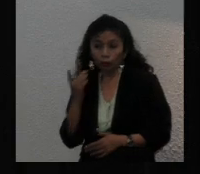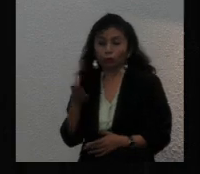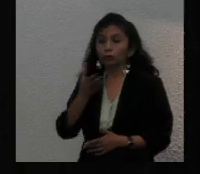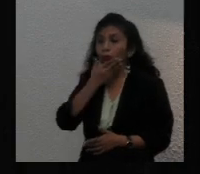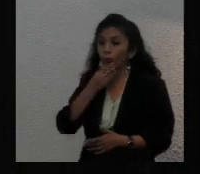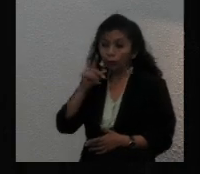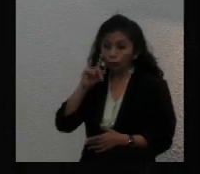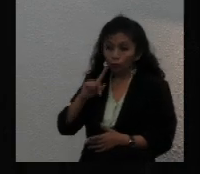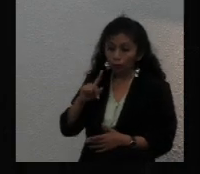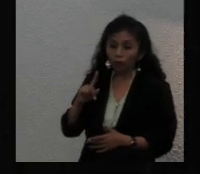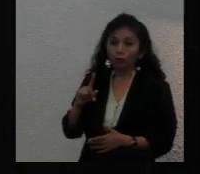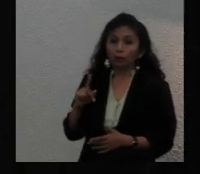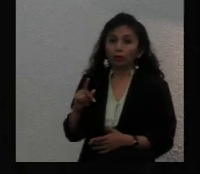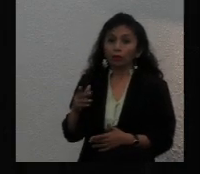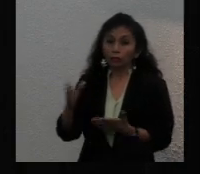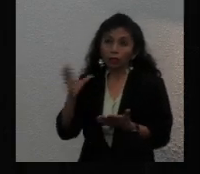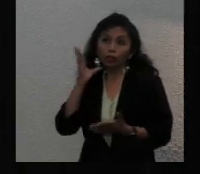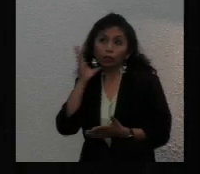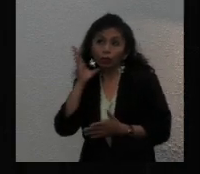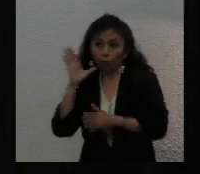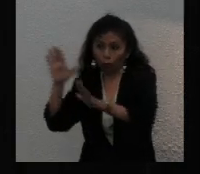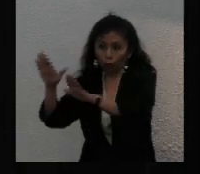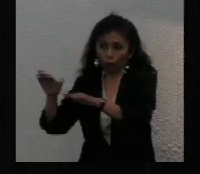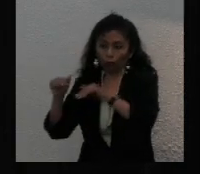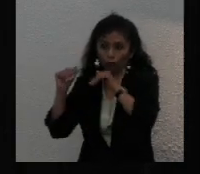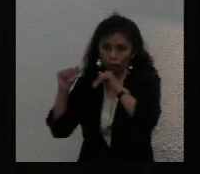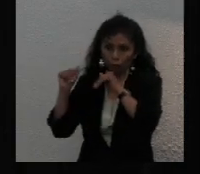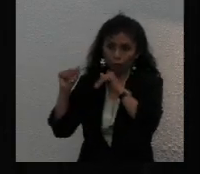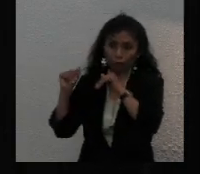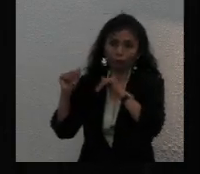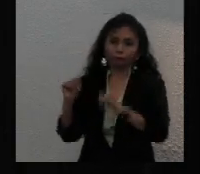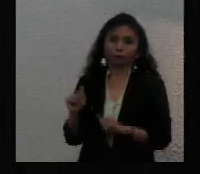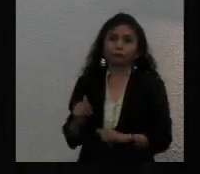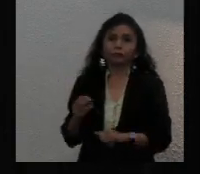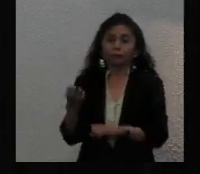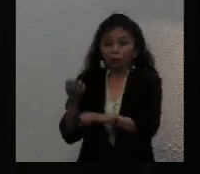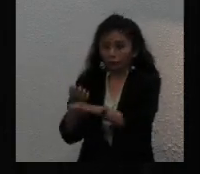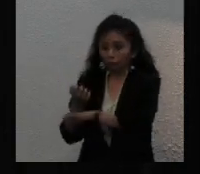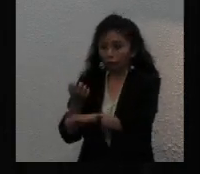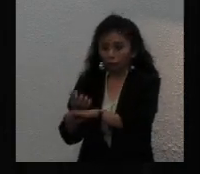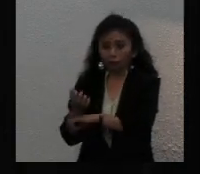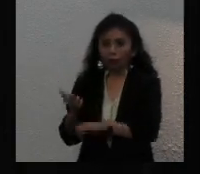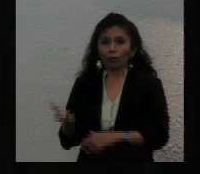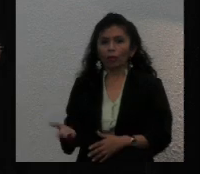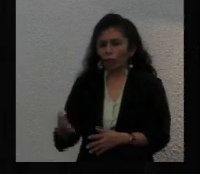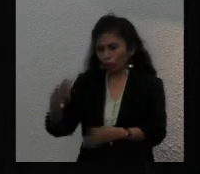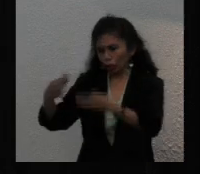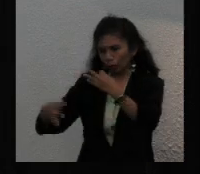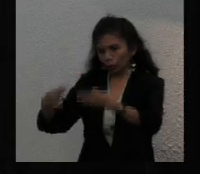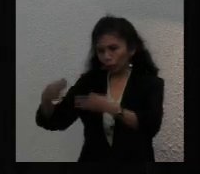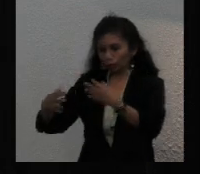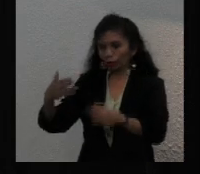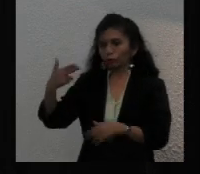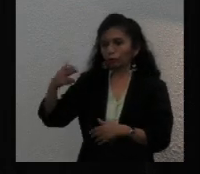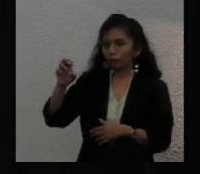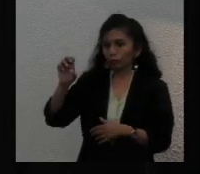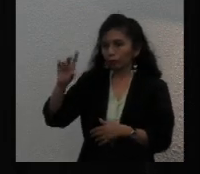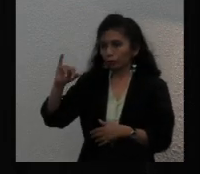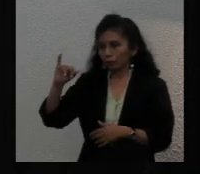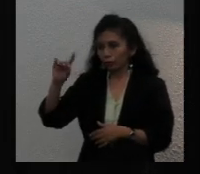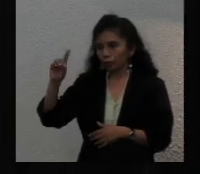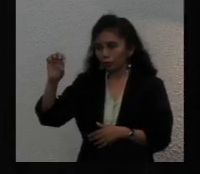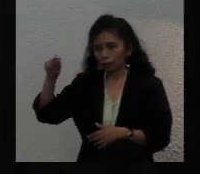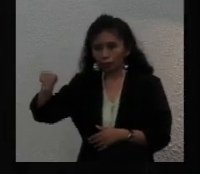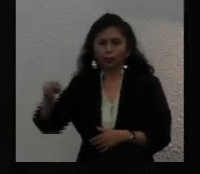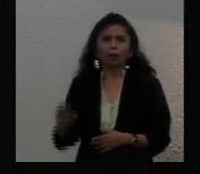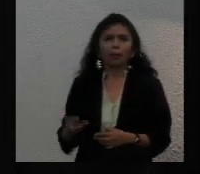diputados integrantes de la 18ª legislatura del Estado, diputada presidenta, magistrado presidente, vengo